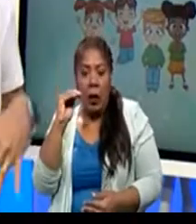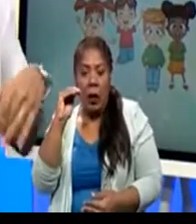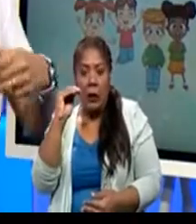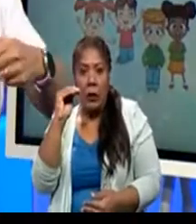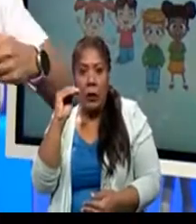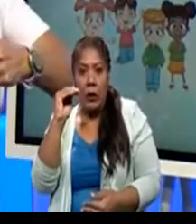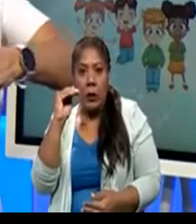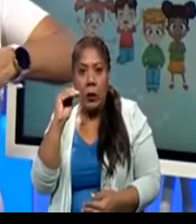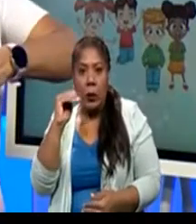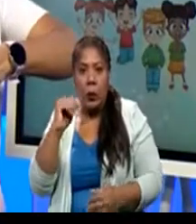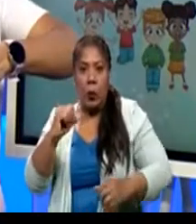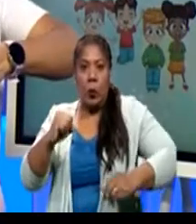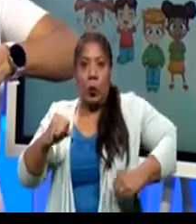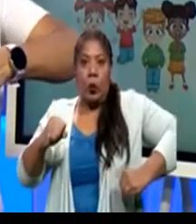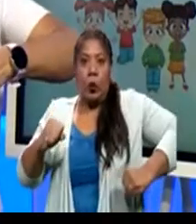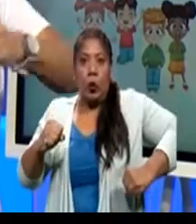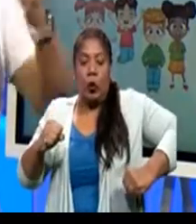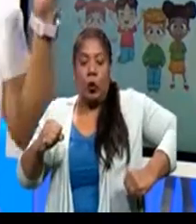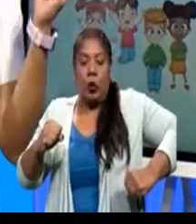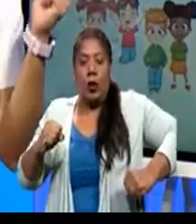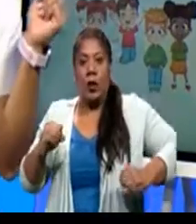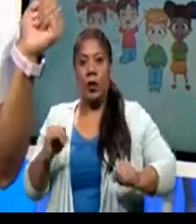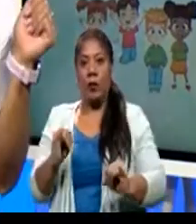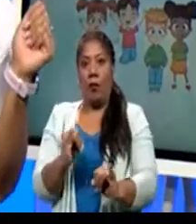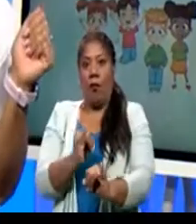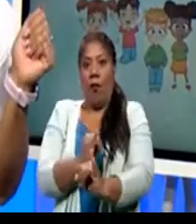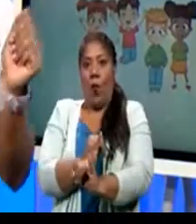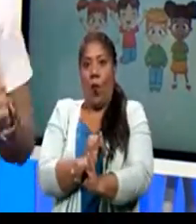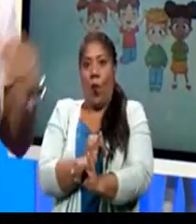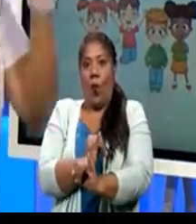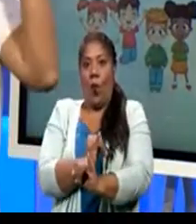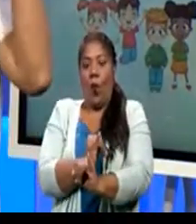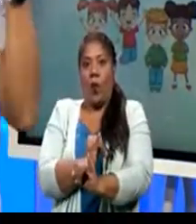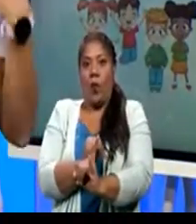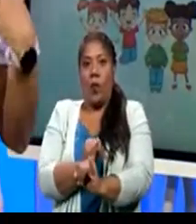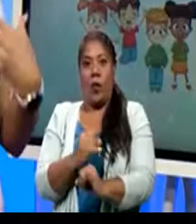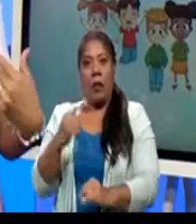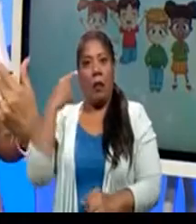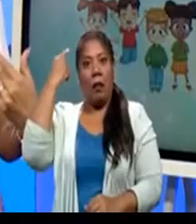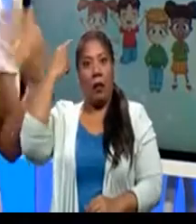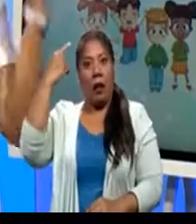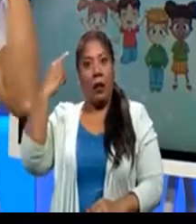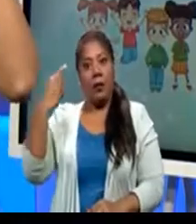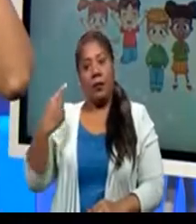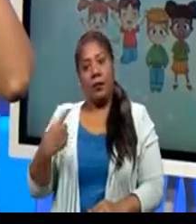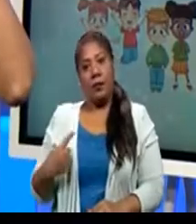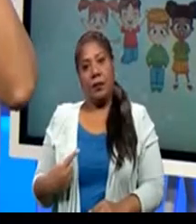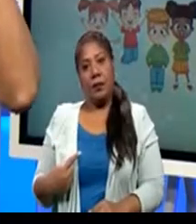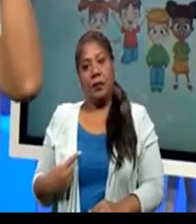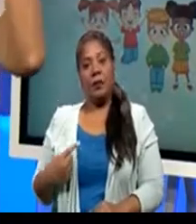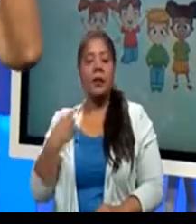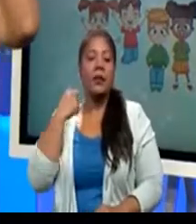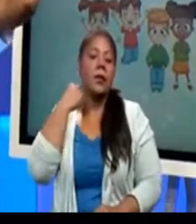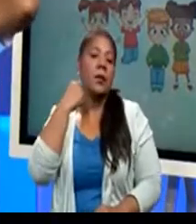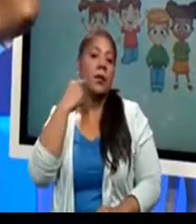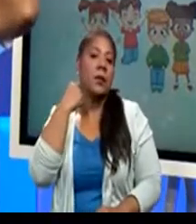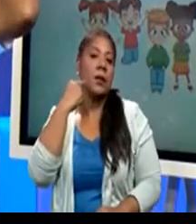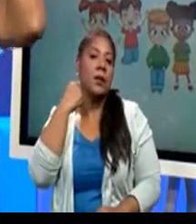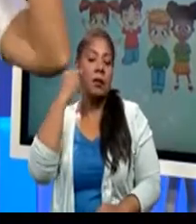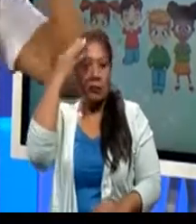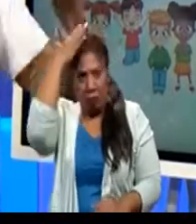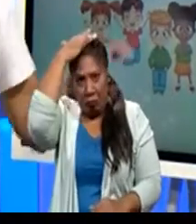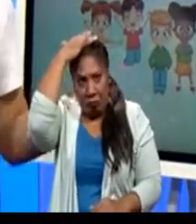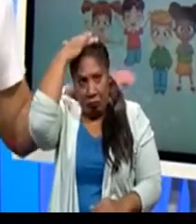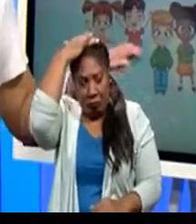bajita, si es agarradita, si es flaquita, si tiene el cabello largo, si lo tiene corto, si es